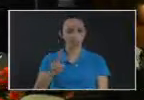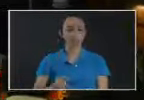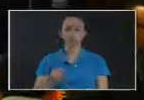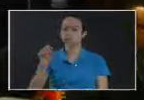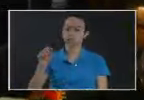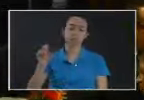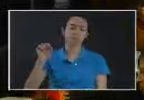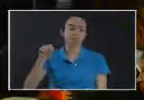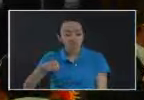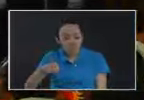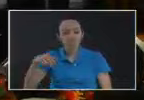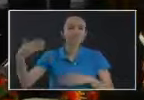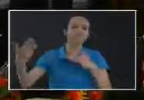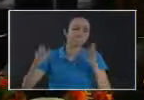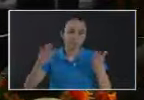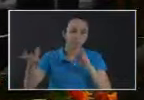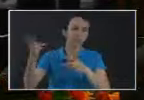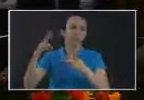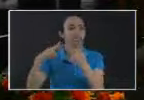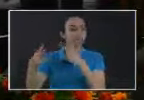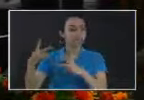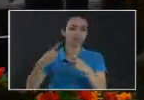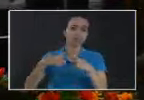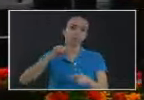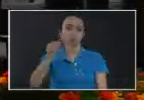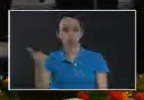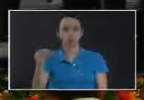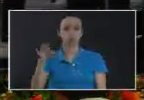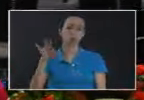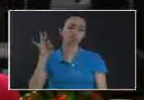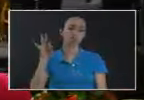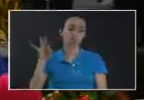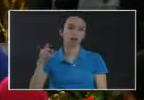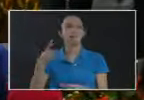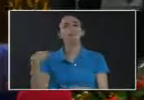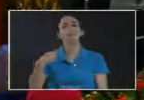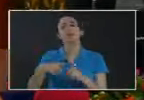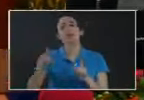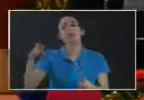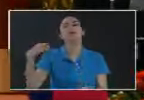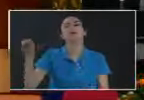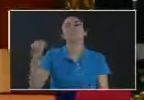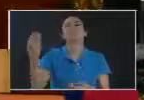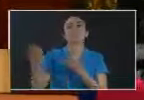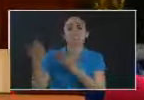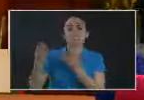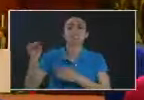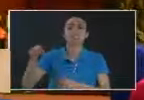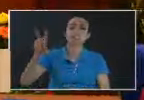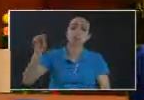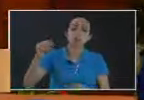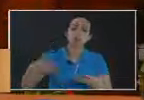Sí, tal vez venías por otro mensaje, pero ¿de qué sirve si no estás dando